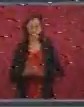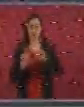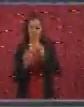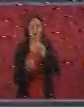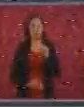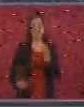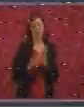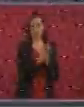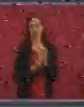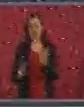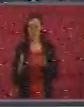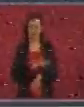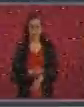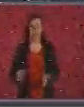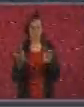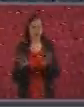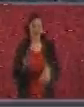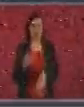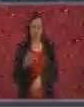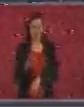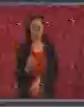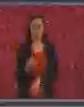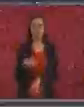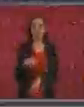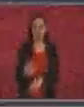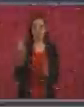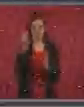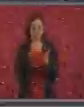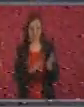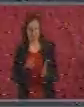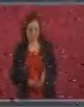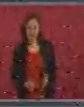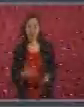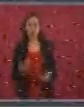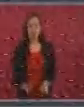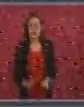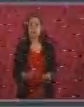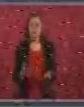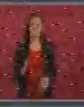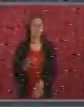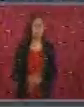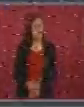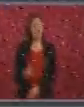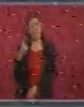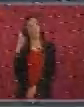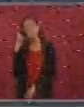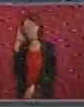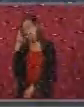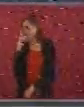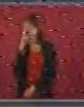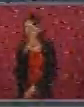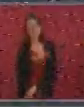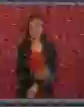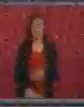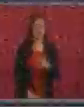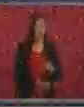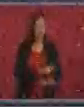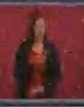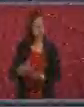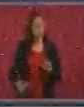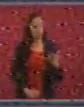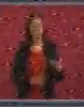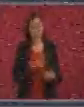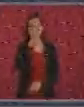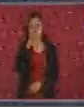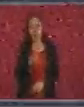a movilizar esas simpatías, supuestas simpatías que miden las encuestas para convertirlas en